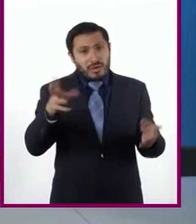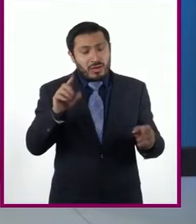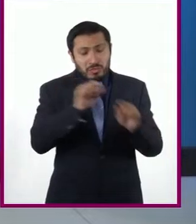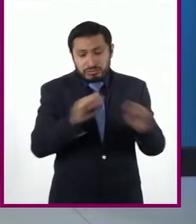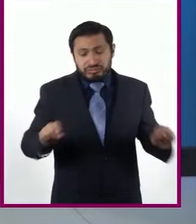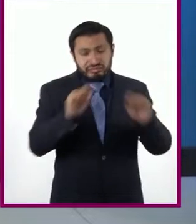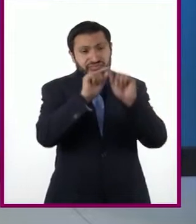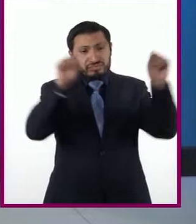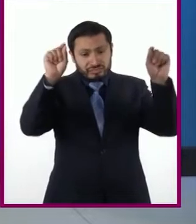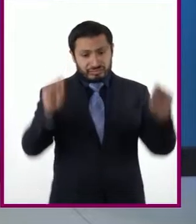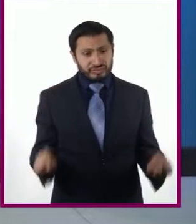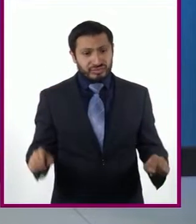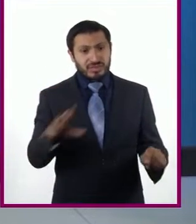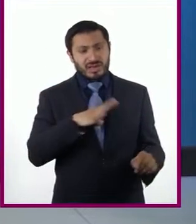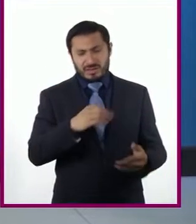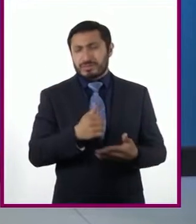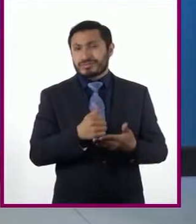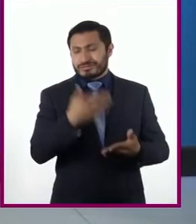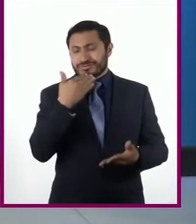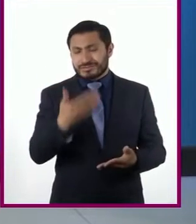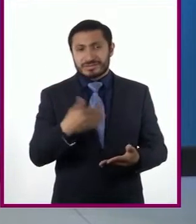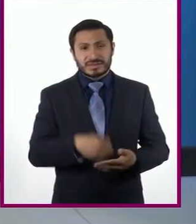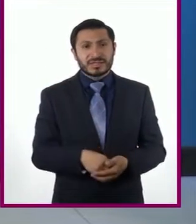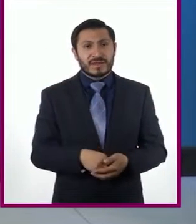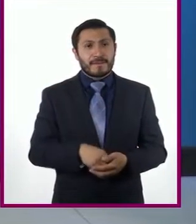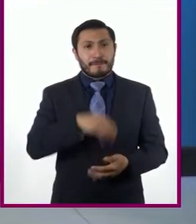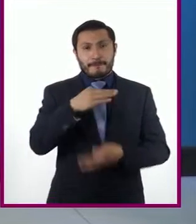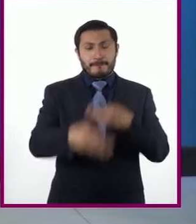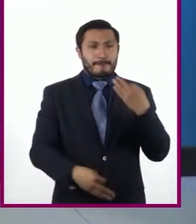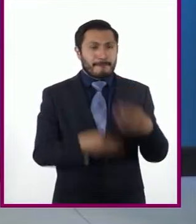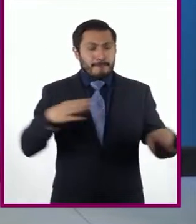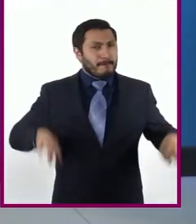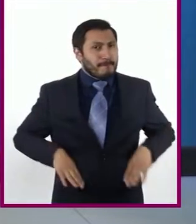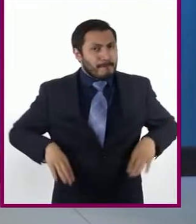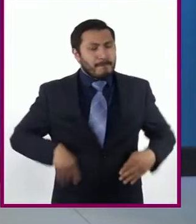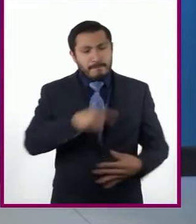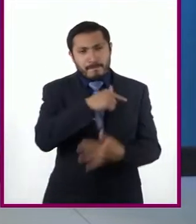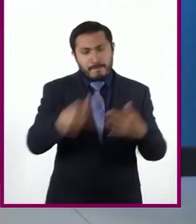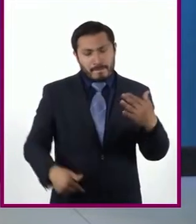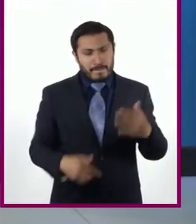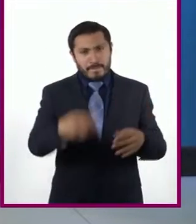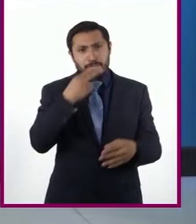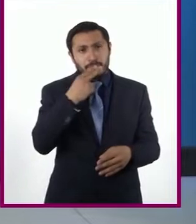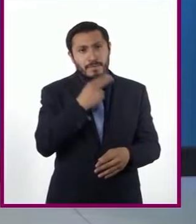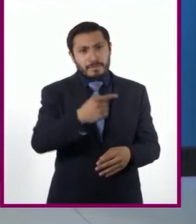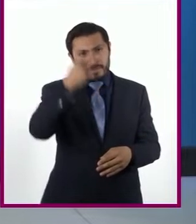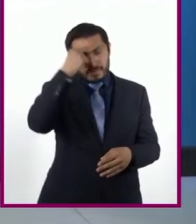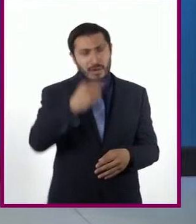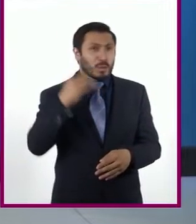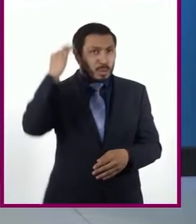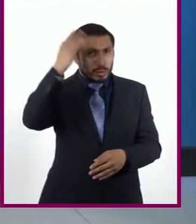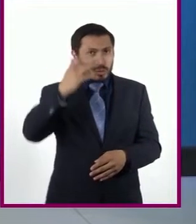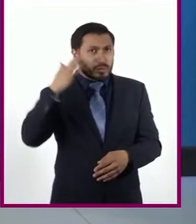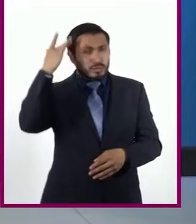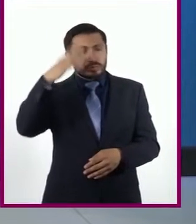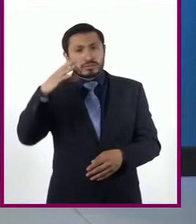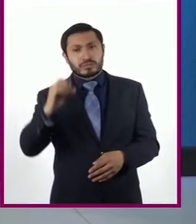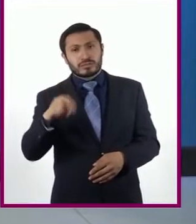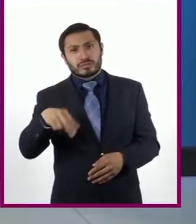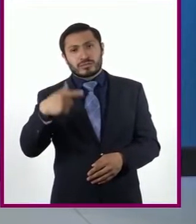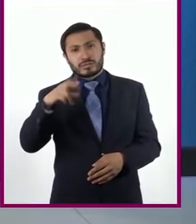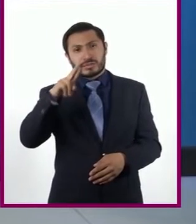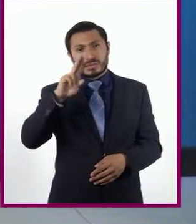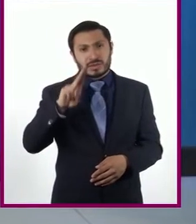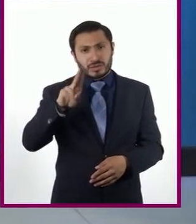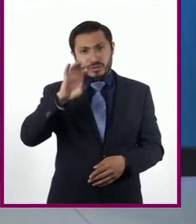trazos auxiliares nos lo permitan. Todos los elementos anteriores son útiles en el análisis de la congruencia de